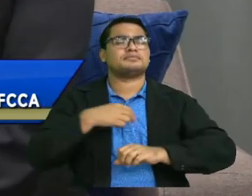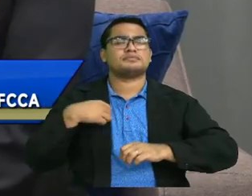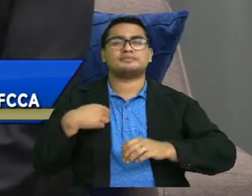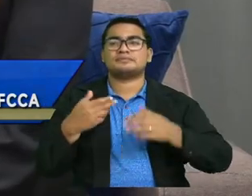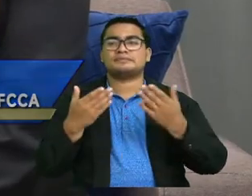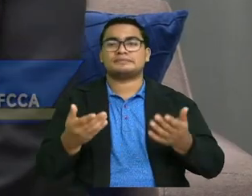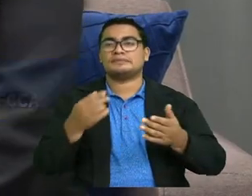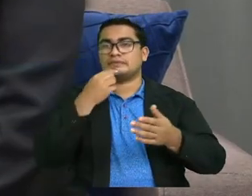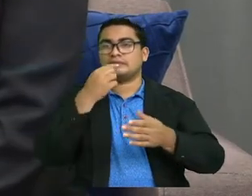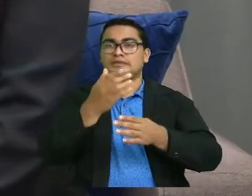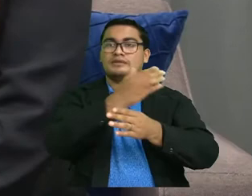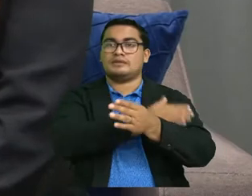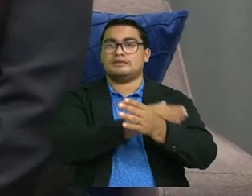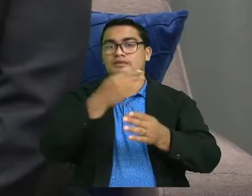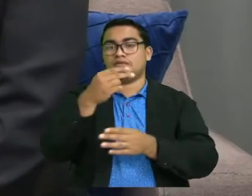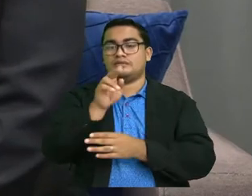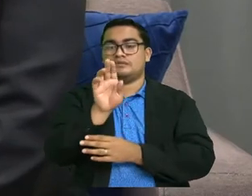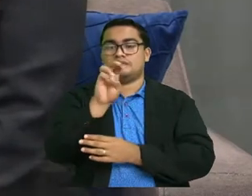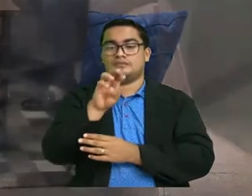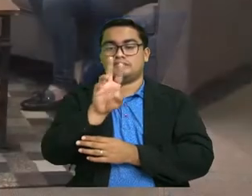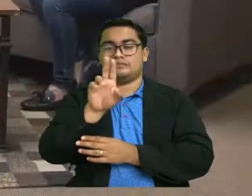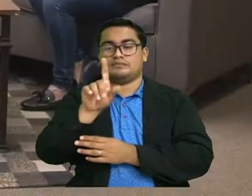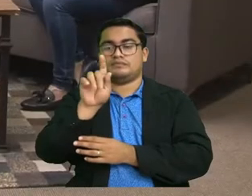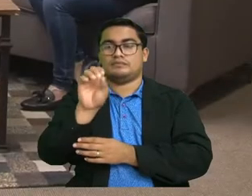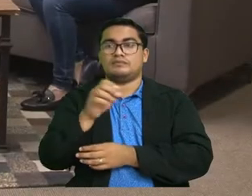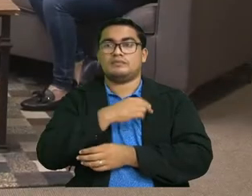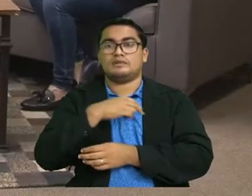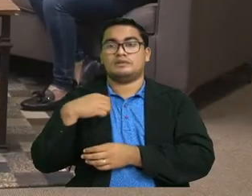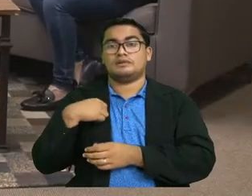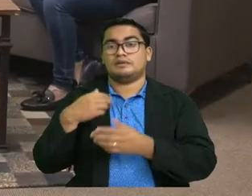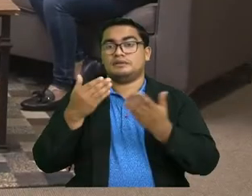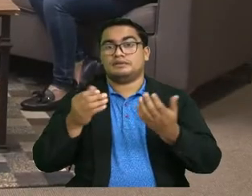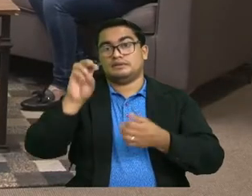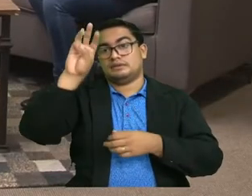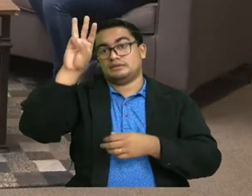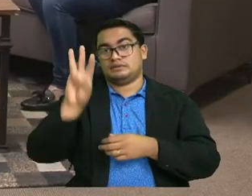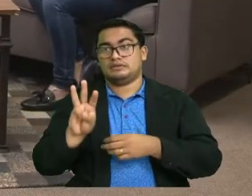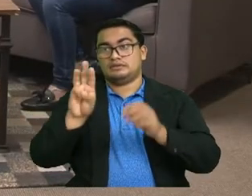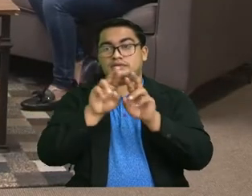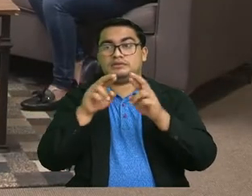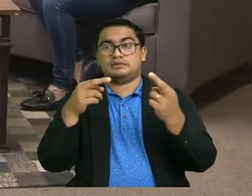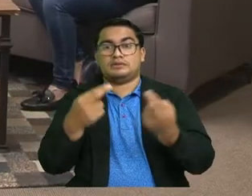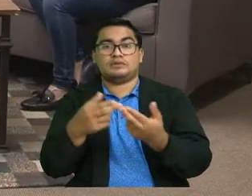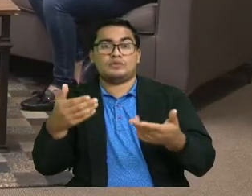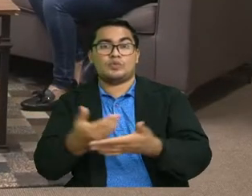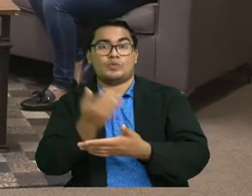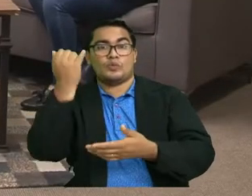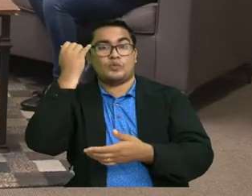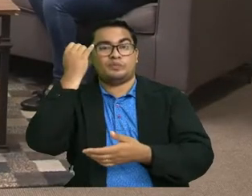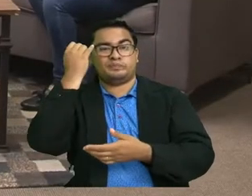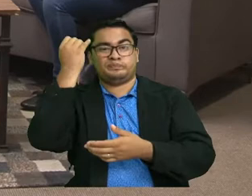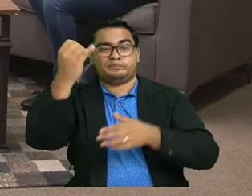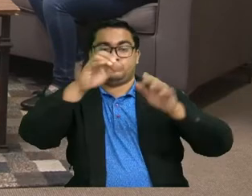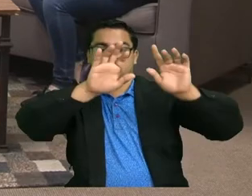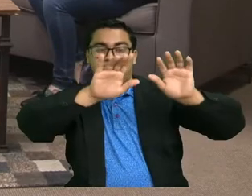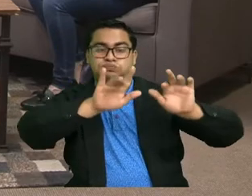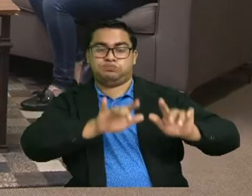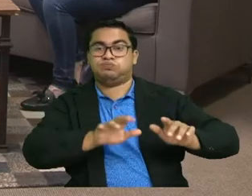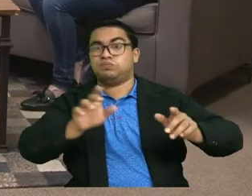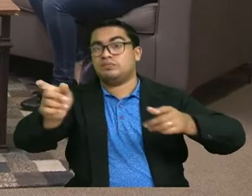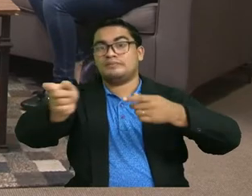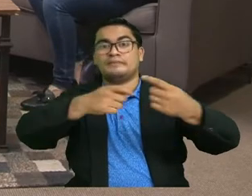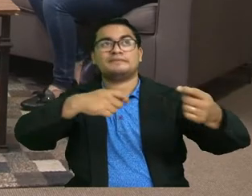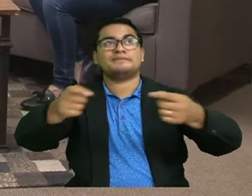como mencionaba Humberto anteriormente, ¿verdad? Se va a desarrollar el tercer encuentro de negocios digitales. Negocios digitales es un plan que